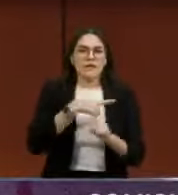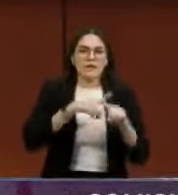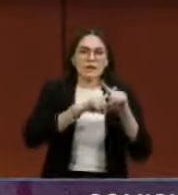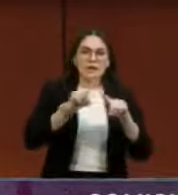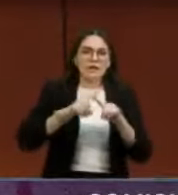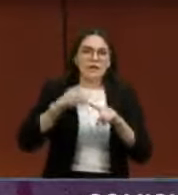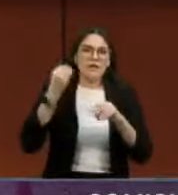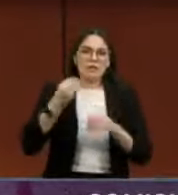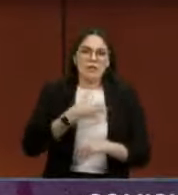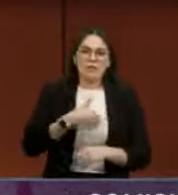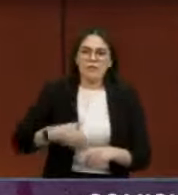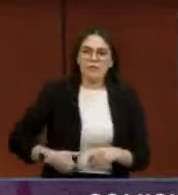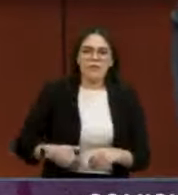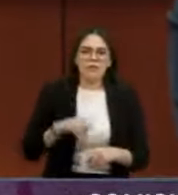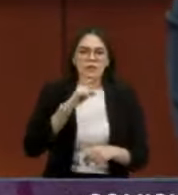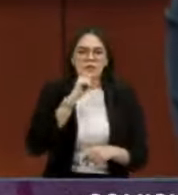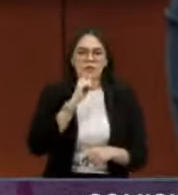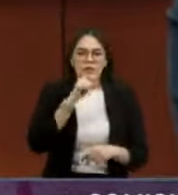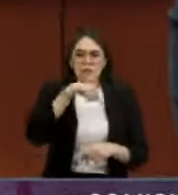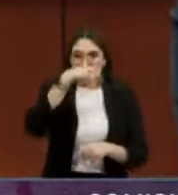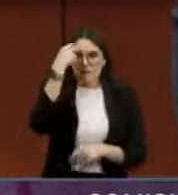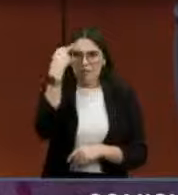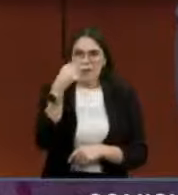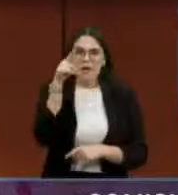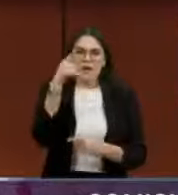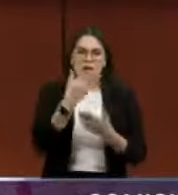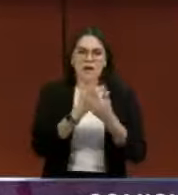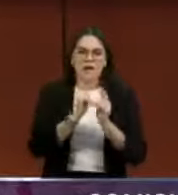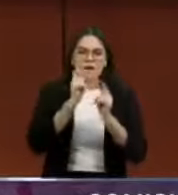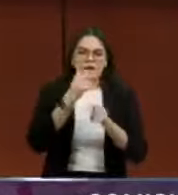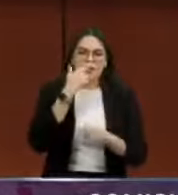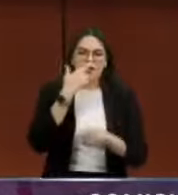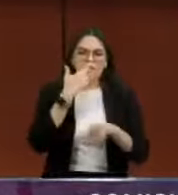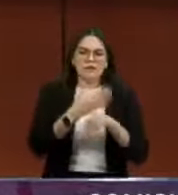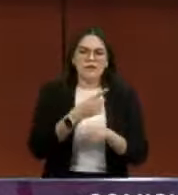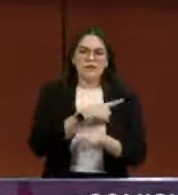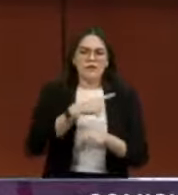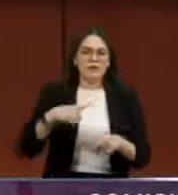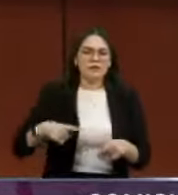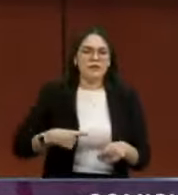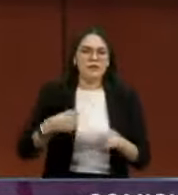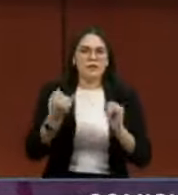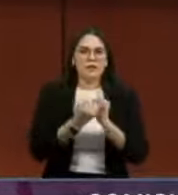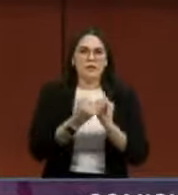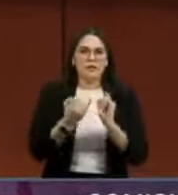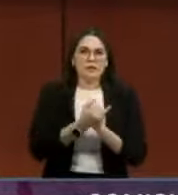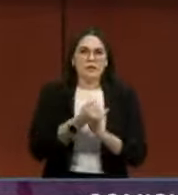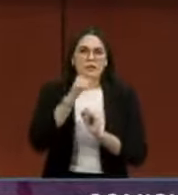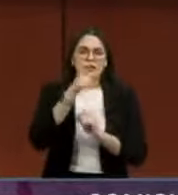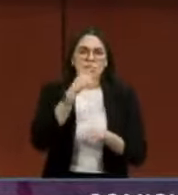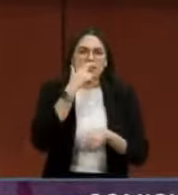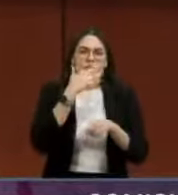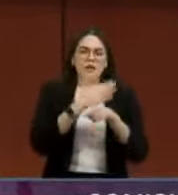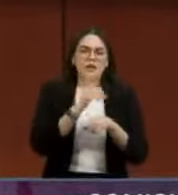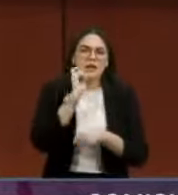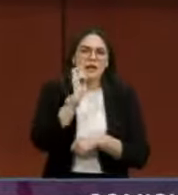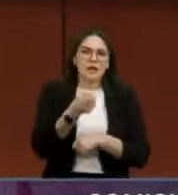República dirige a la ministra Norma Piña,